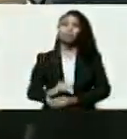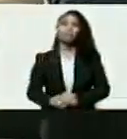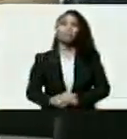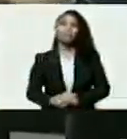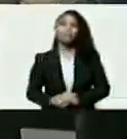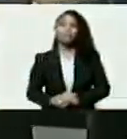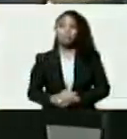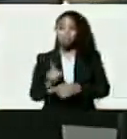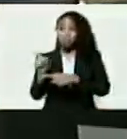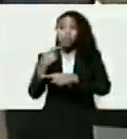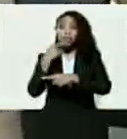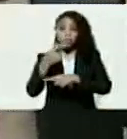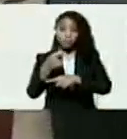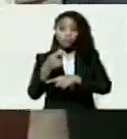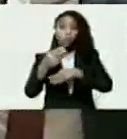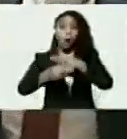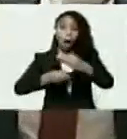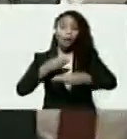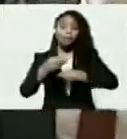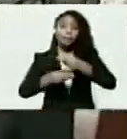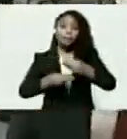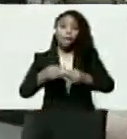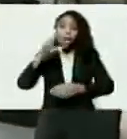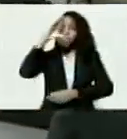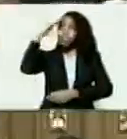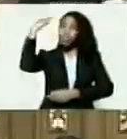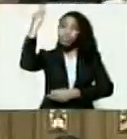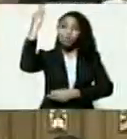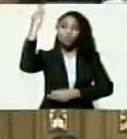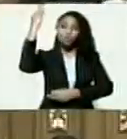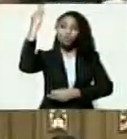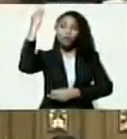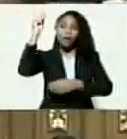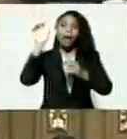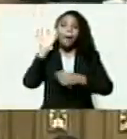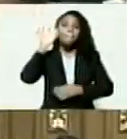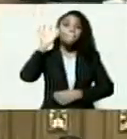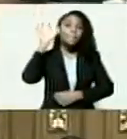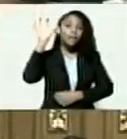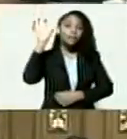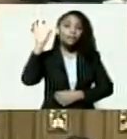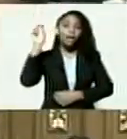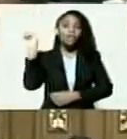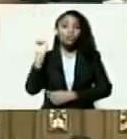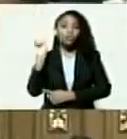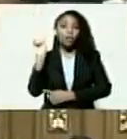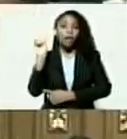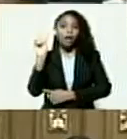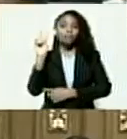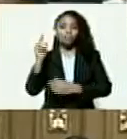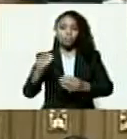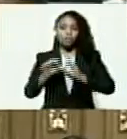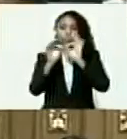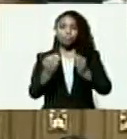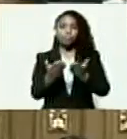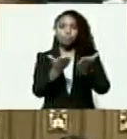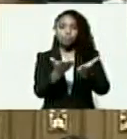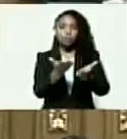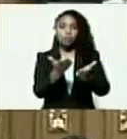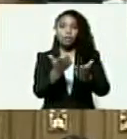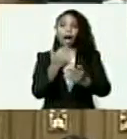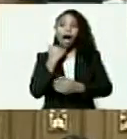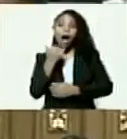Si así lo hicieren, que Dios y la patria os lo premie. en caso